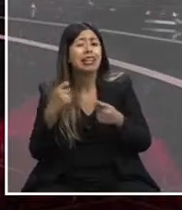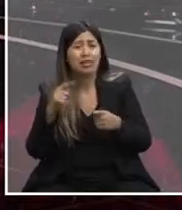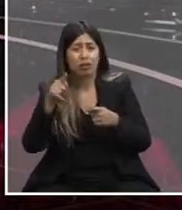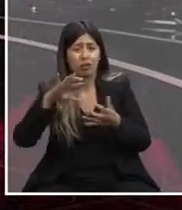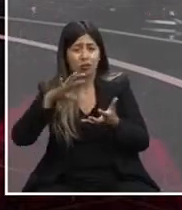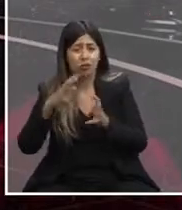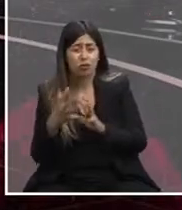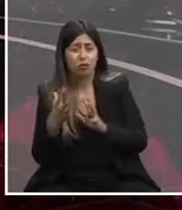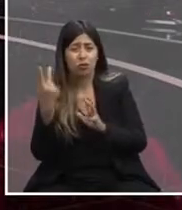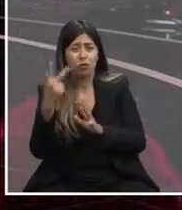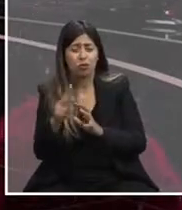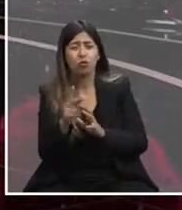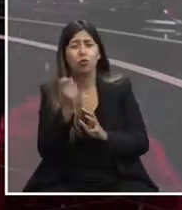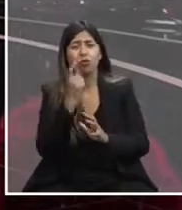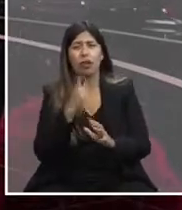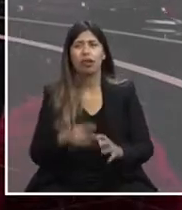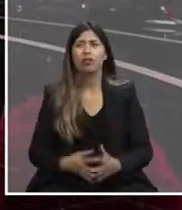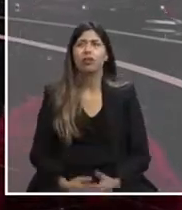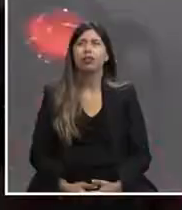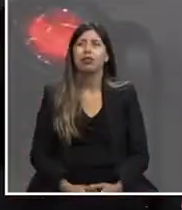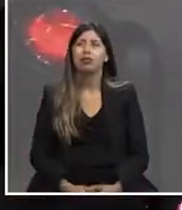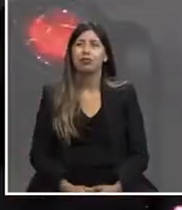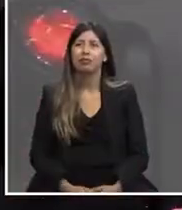burbuja? Mira,